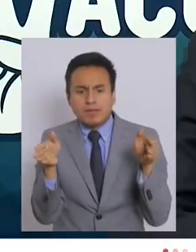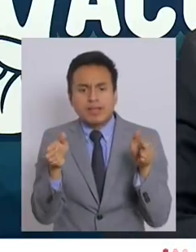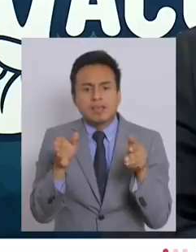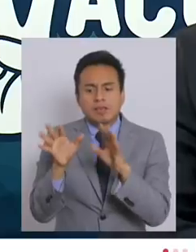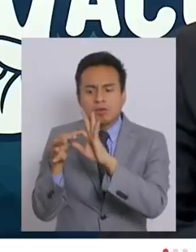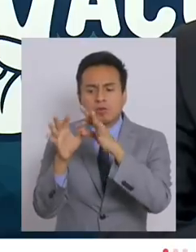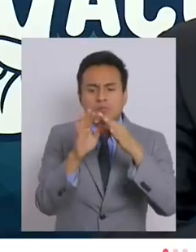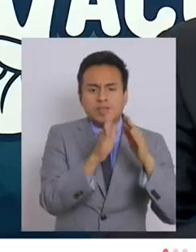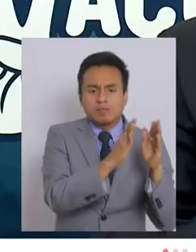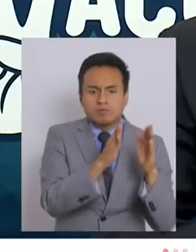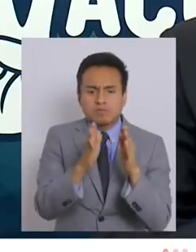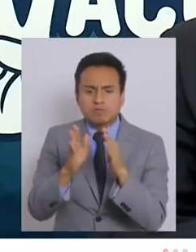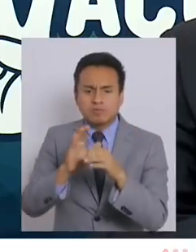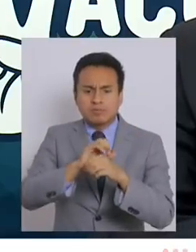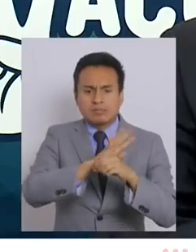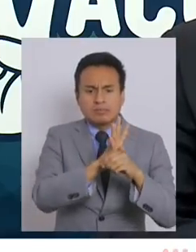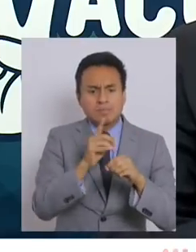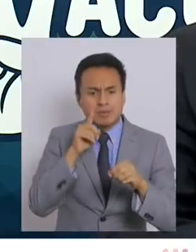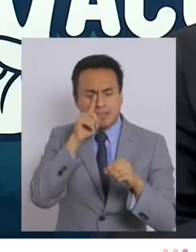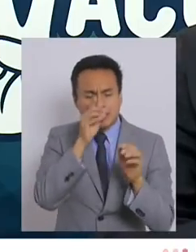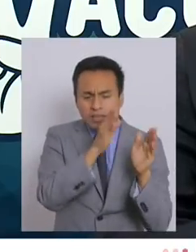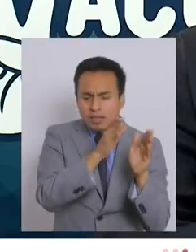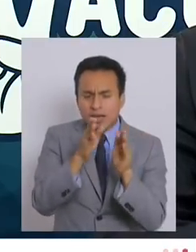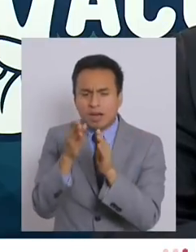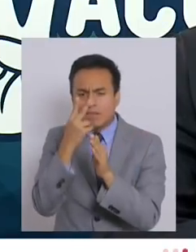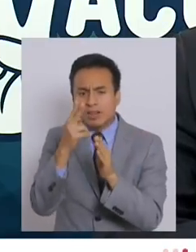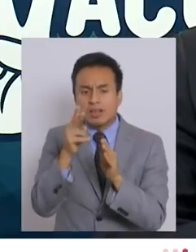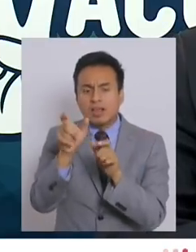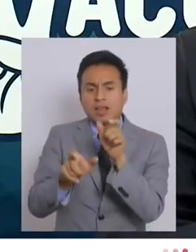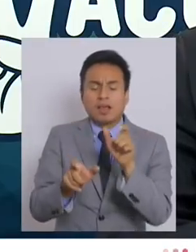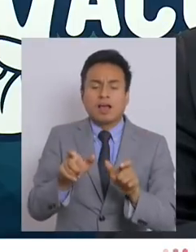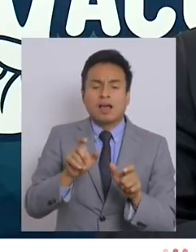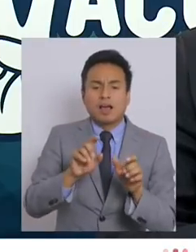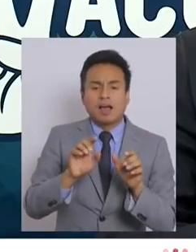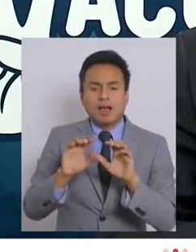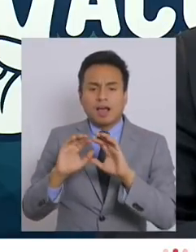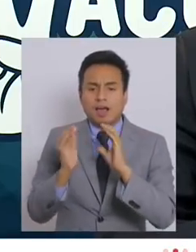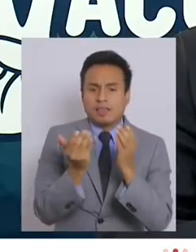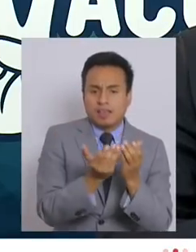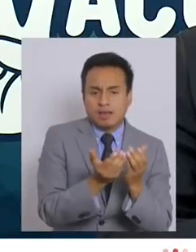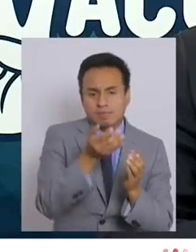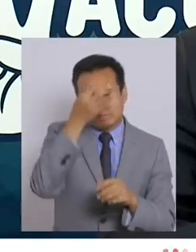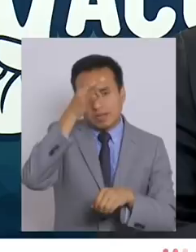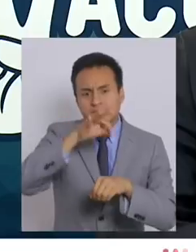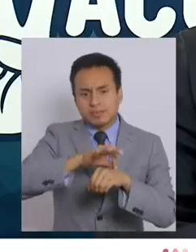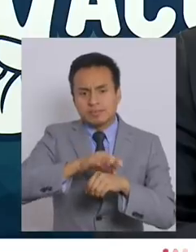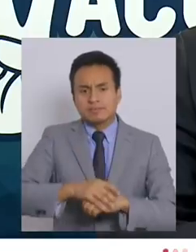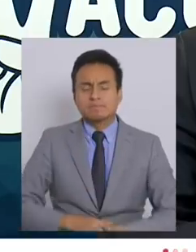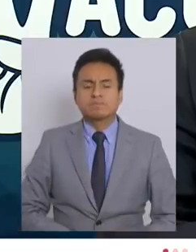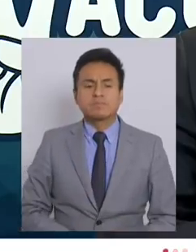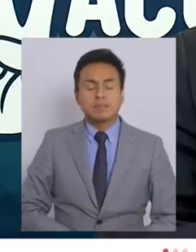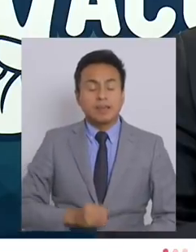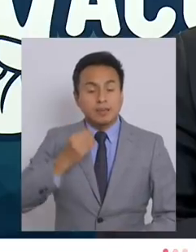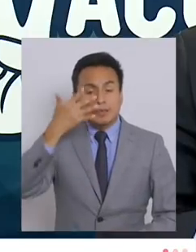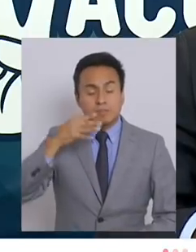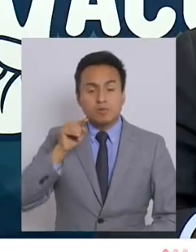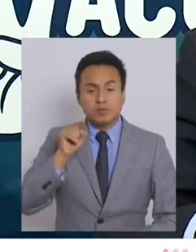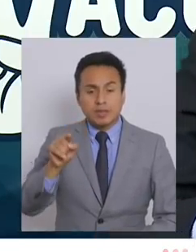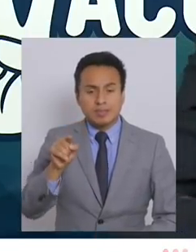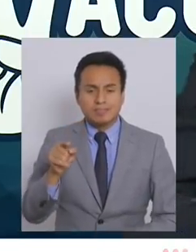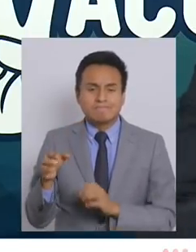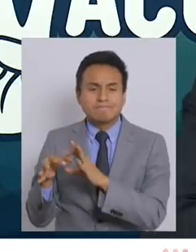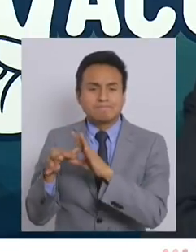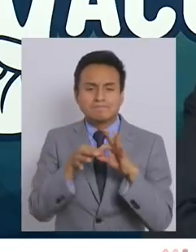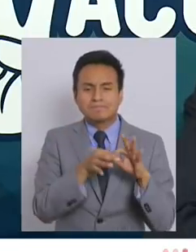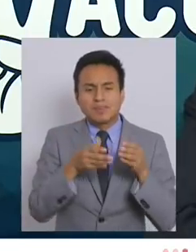secuenciación de las muestras de pcr para poder aislar efectivamente los pacientes esto es muy importante porque